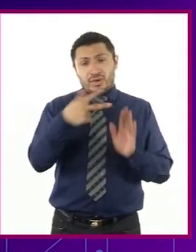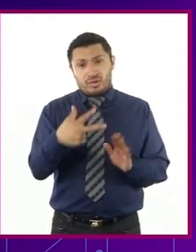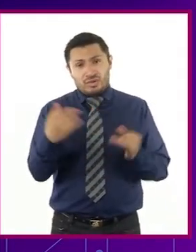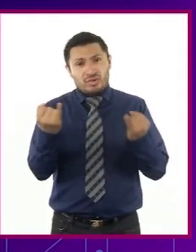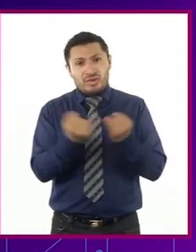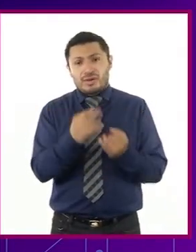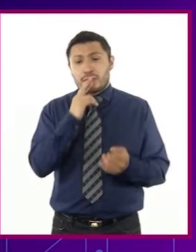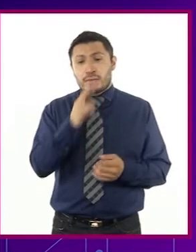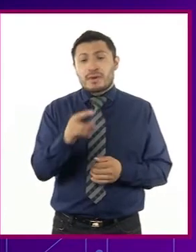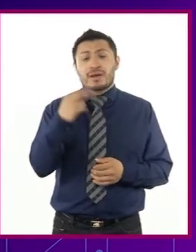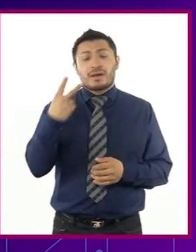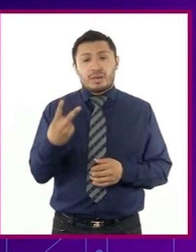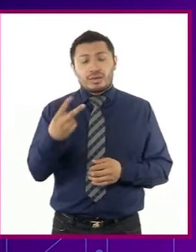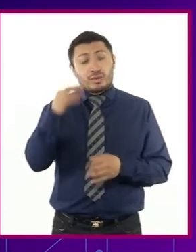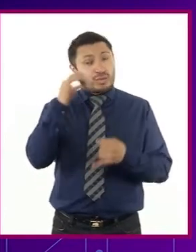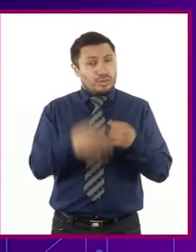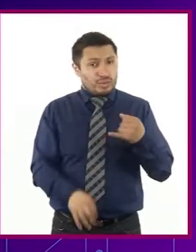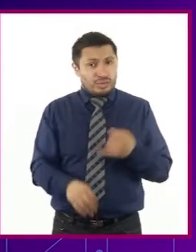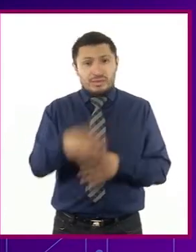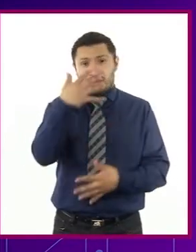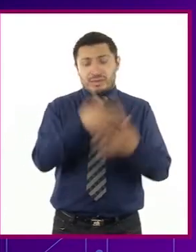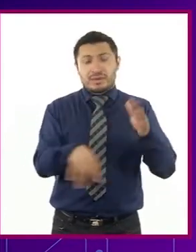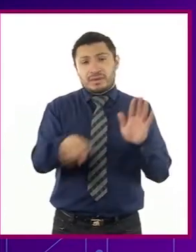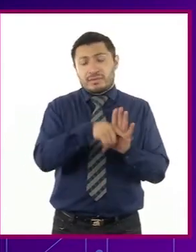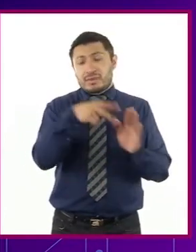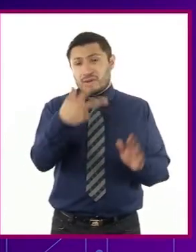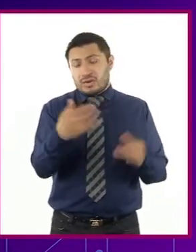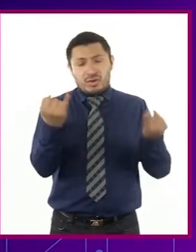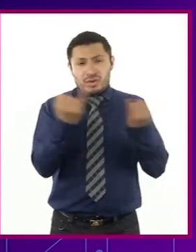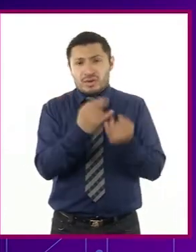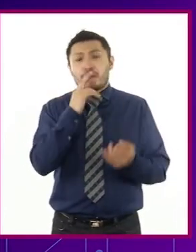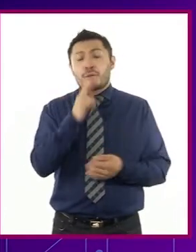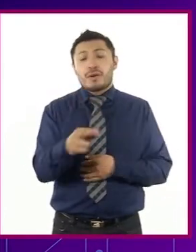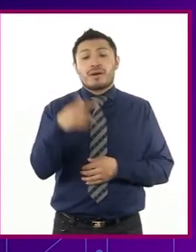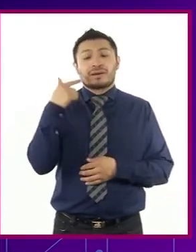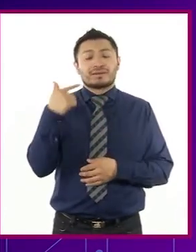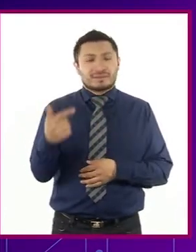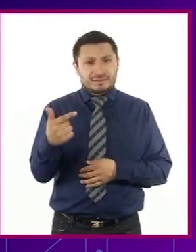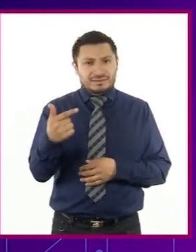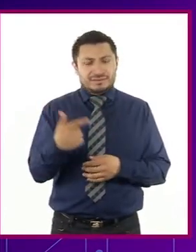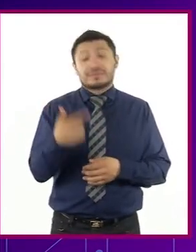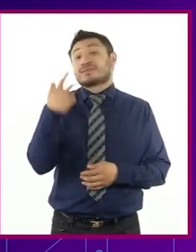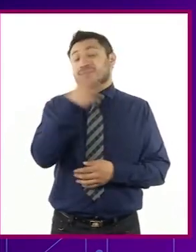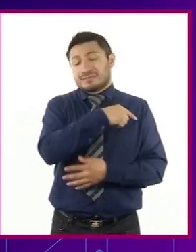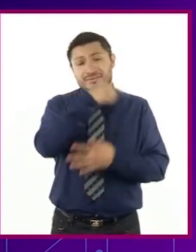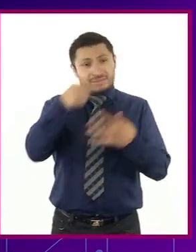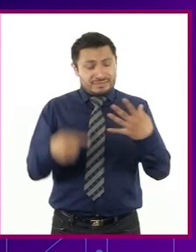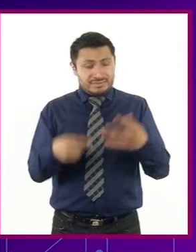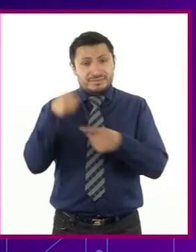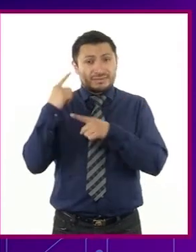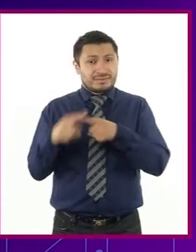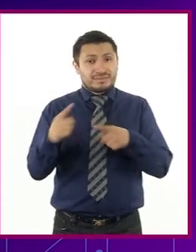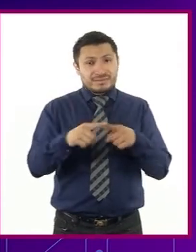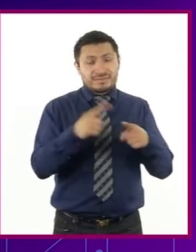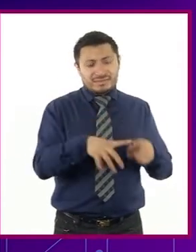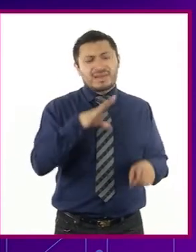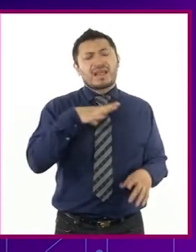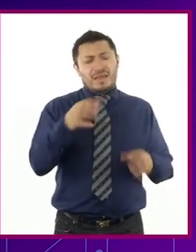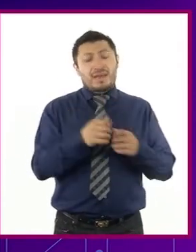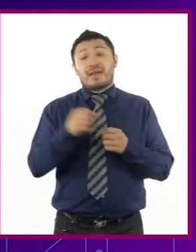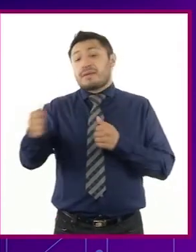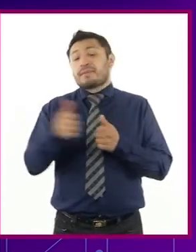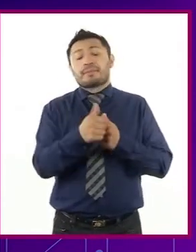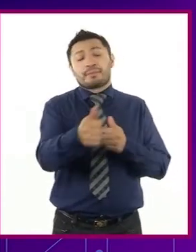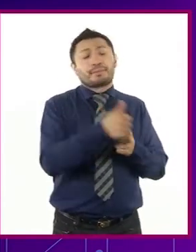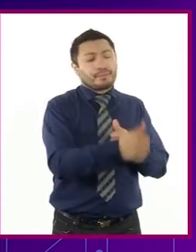igual a 2 y, por último, 15 menos 8 es igual a 7. Con estas diferencias ya tenemos la distancia de